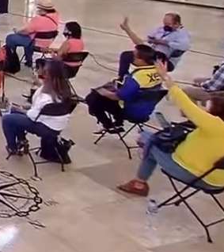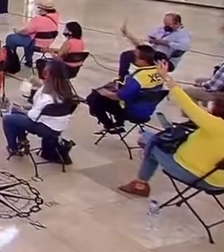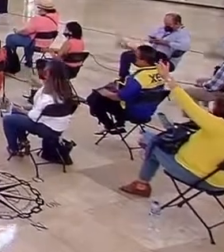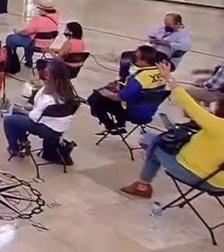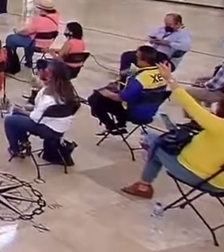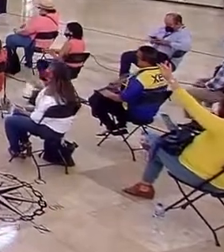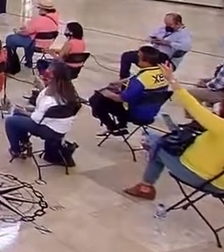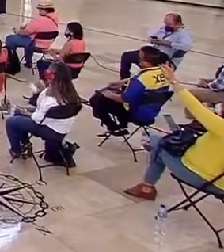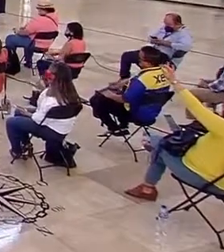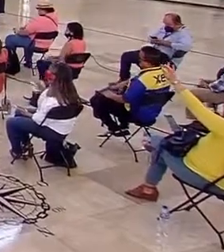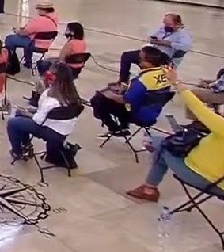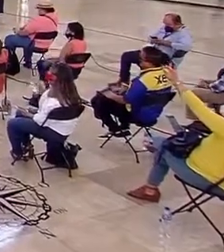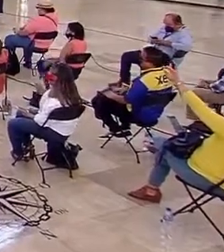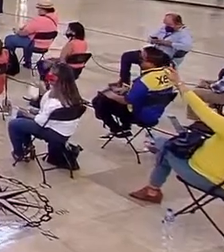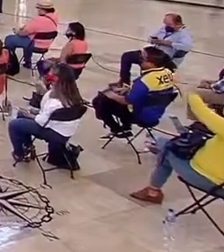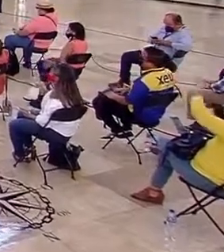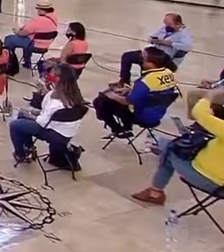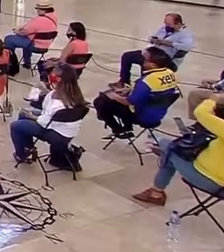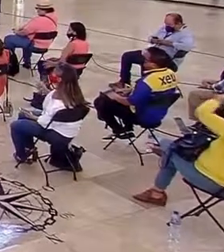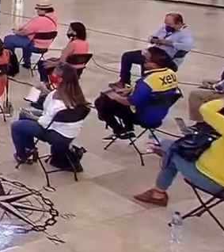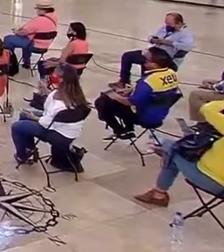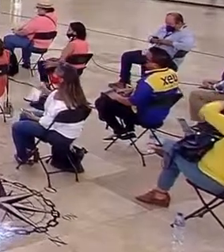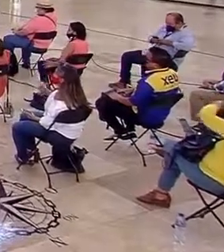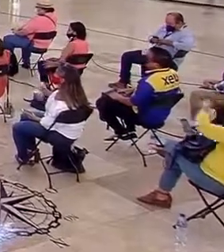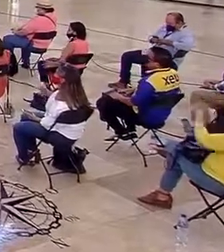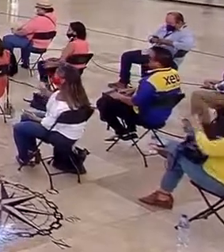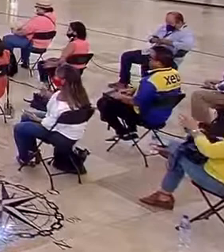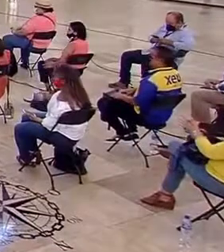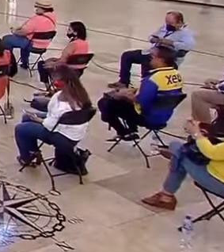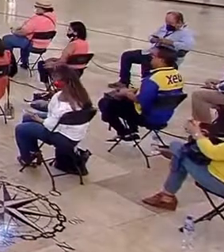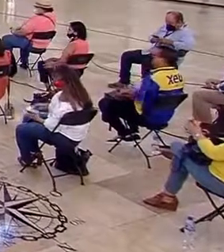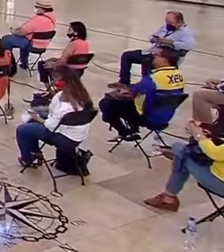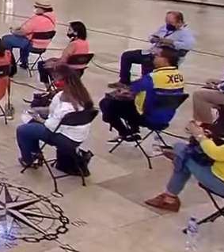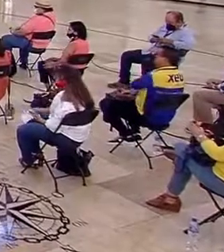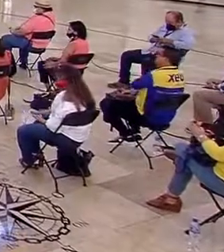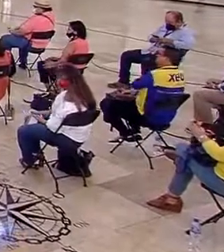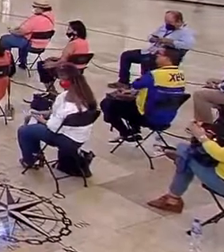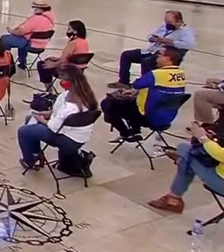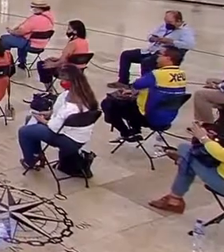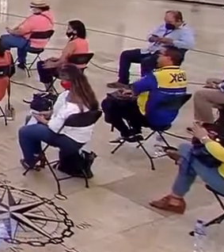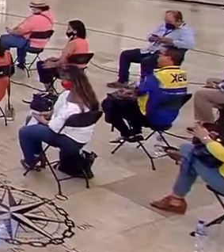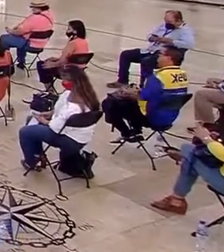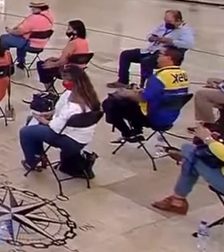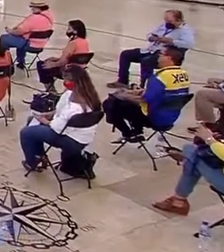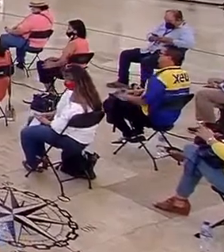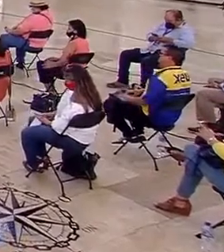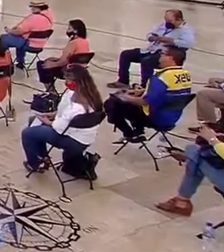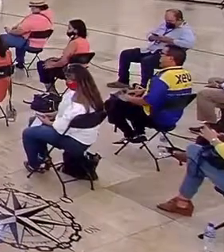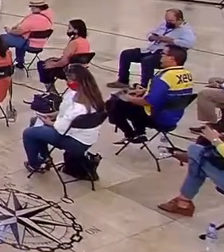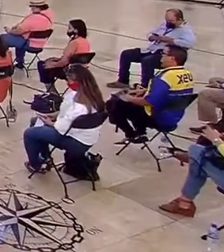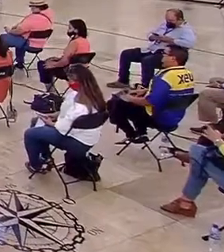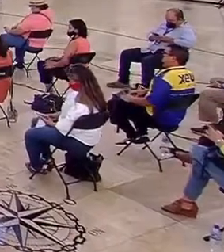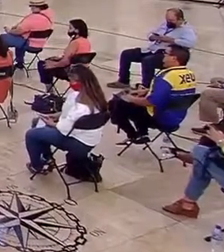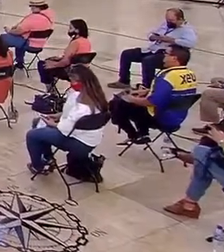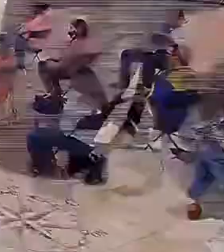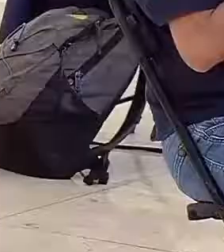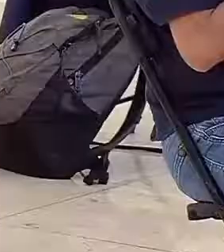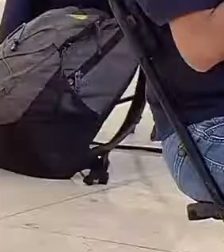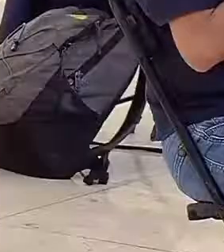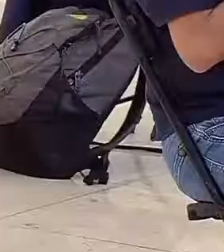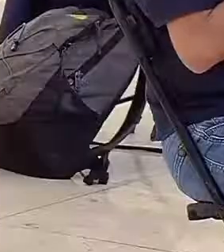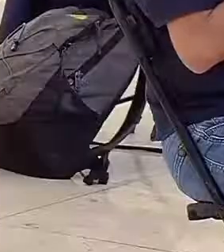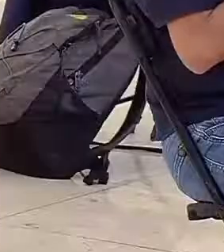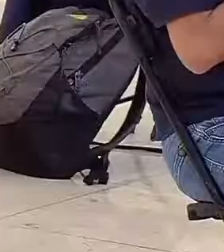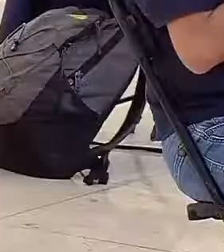Veracruz. Gracias. Gracias, presidente. Claudia Montero, de Calor Político. Dos temas con respecto